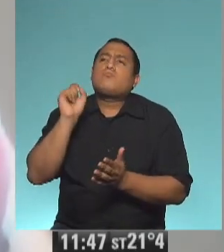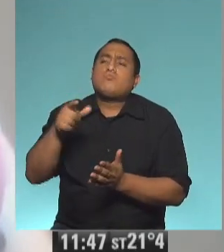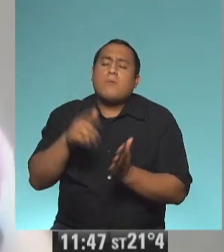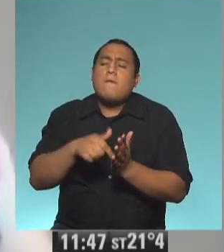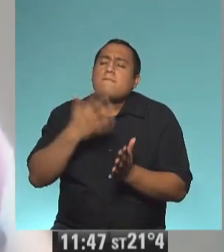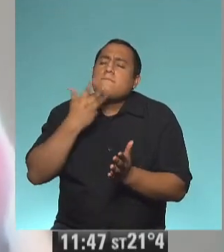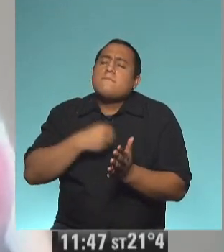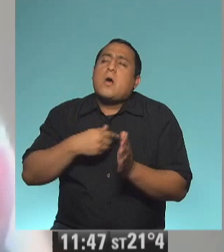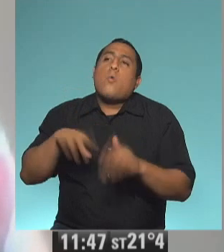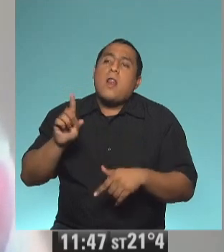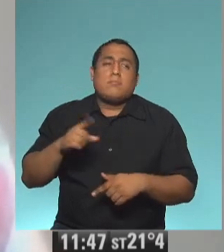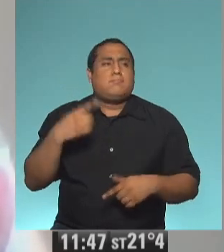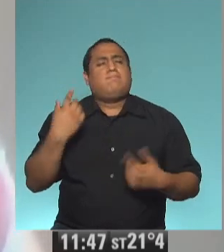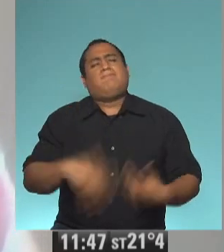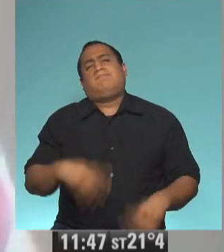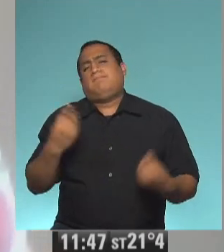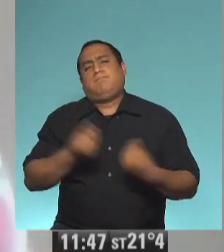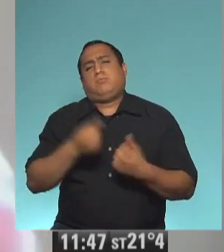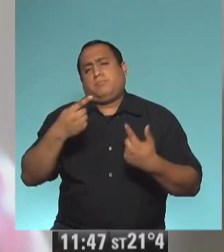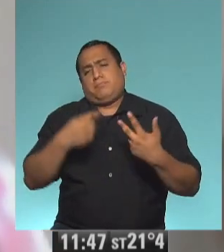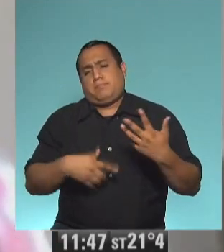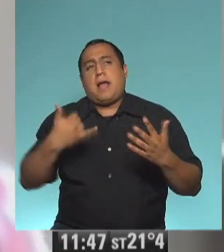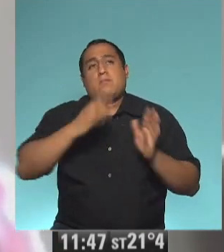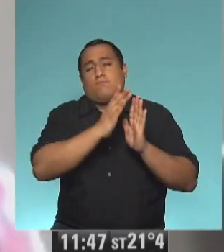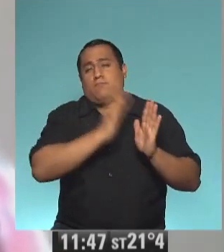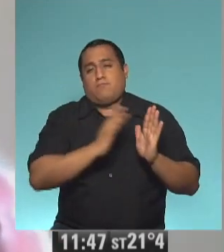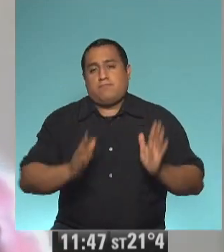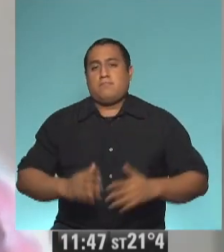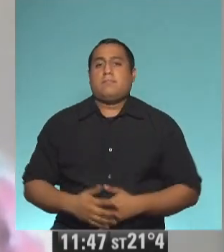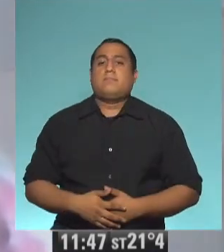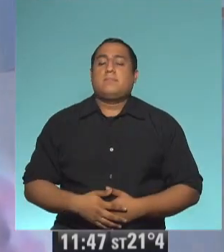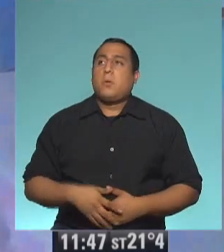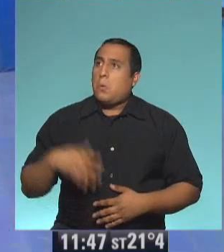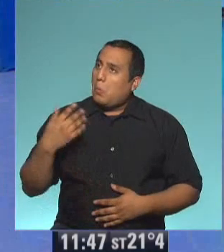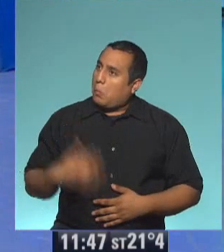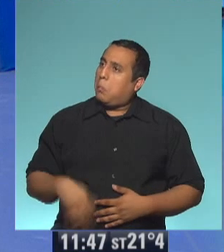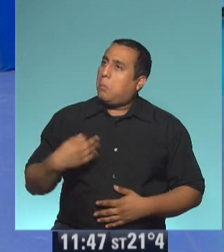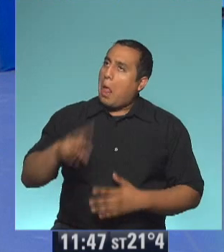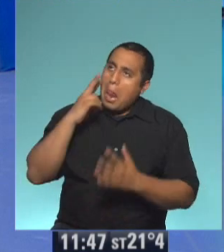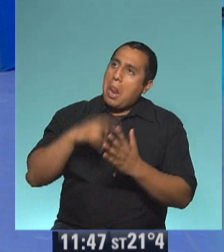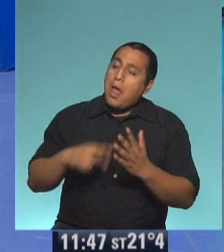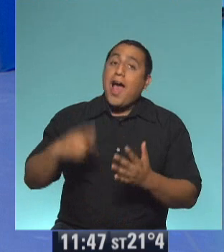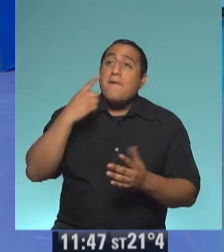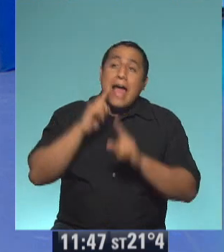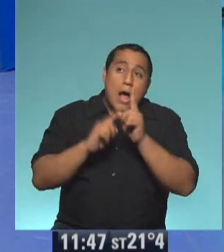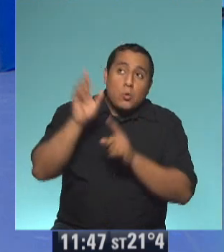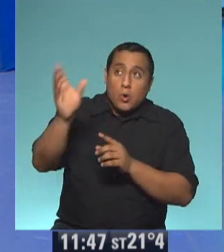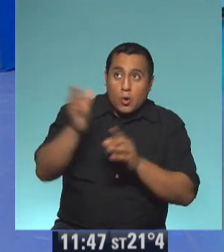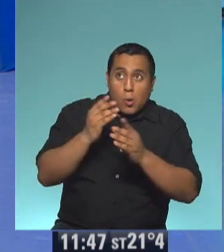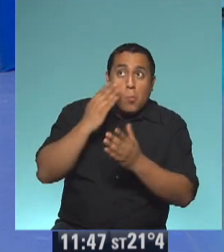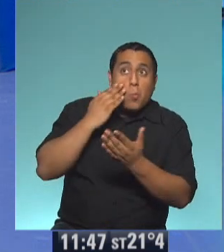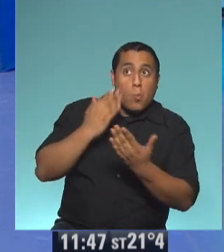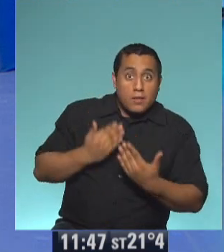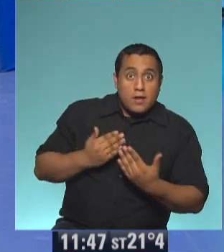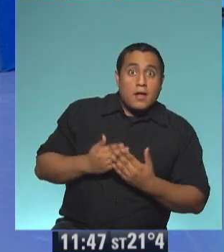Sí, en realidad muchos. Yo tengo una colección entera. ¡Qué bien! ¡Qué bien! Bien. ¿Cómo lees? ¿Nos querés mostrar alguno en particular?